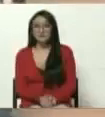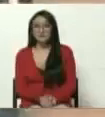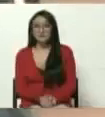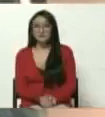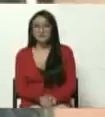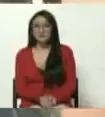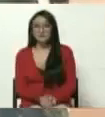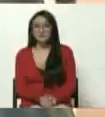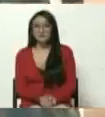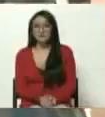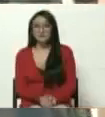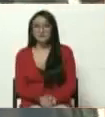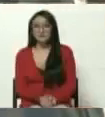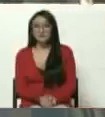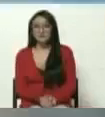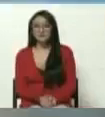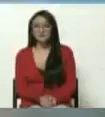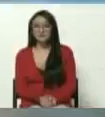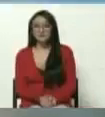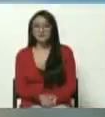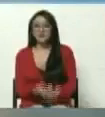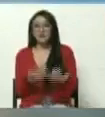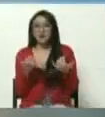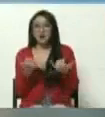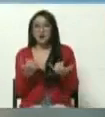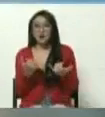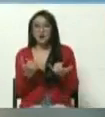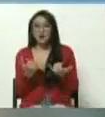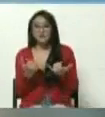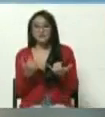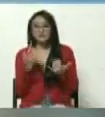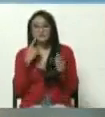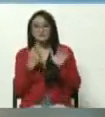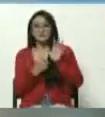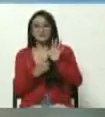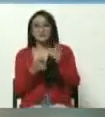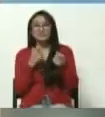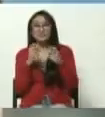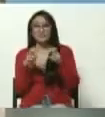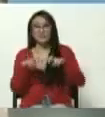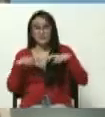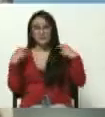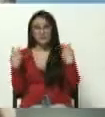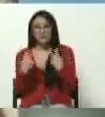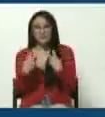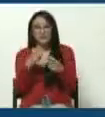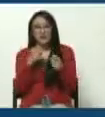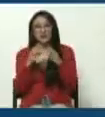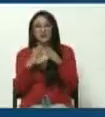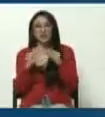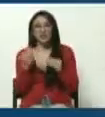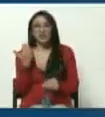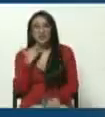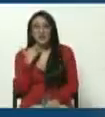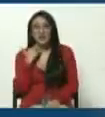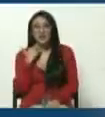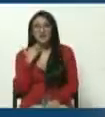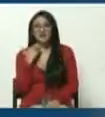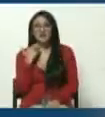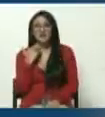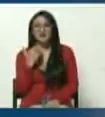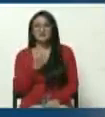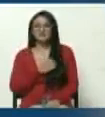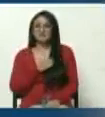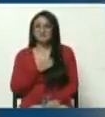complot. Es lo que estaba viendo a esta hora. Se presenta en rueda de prensa todos los daños que lamentablemente la